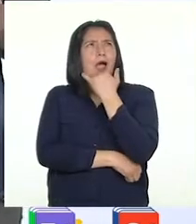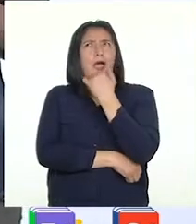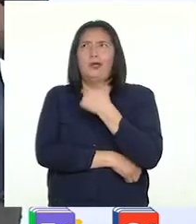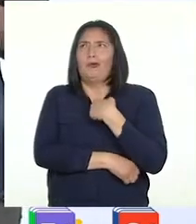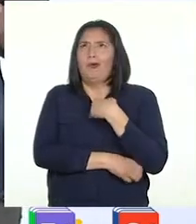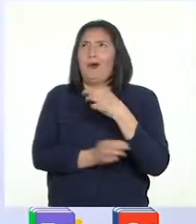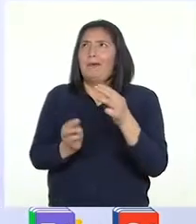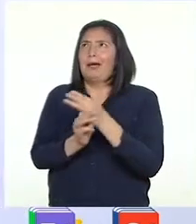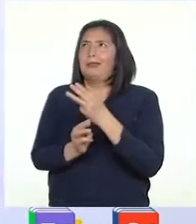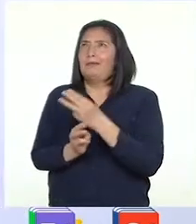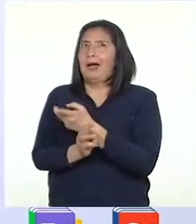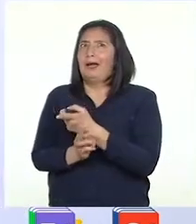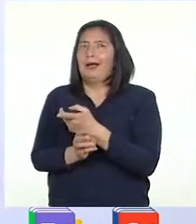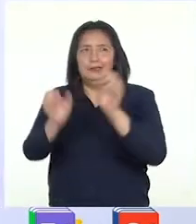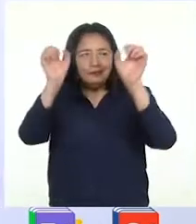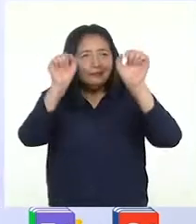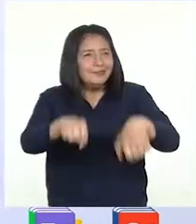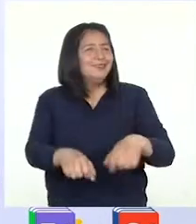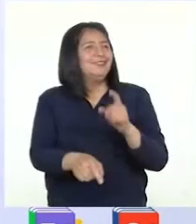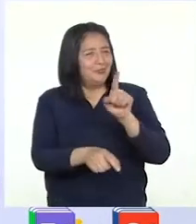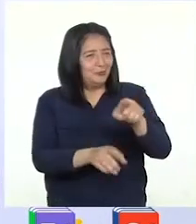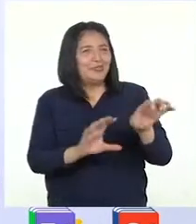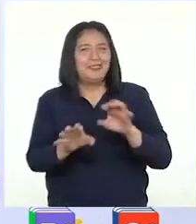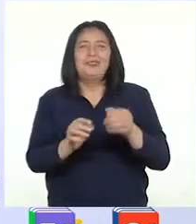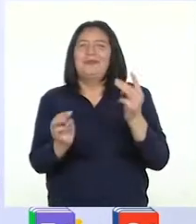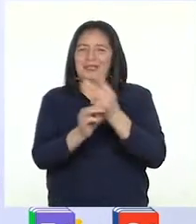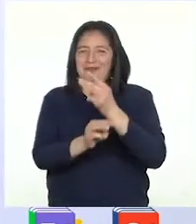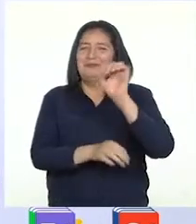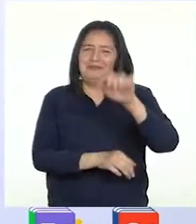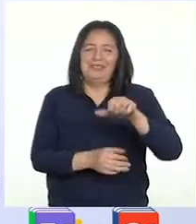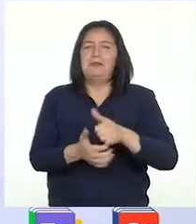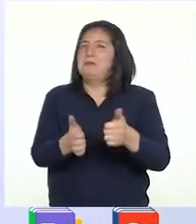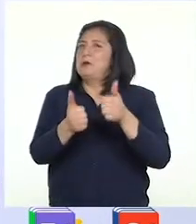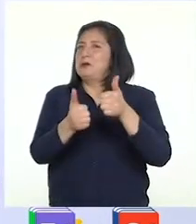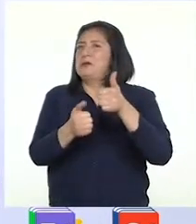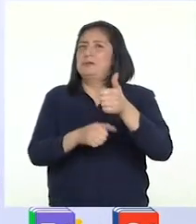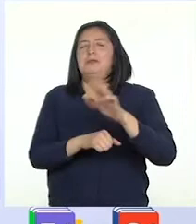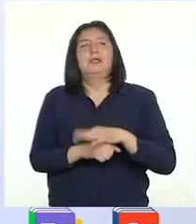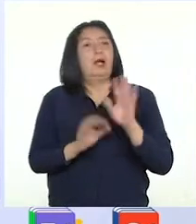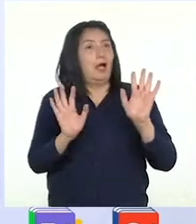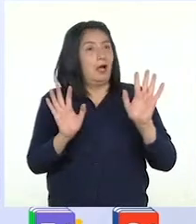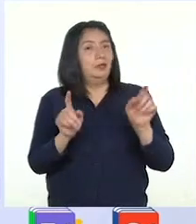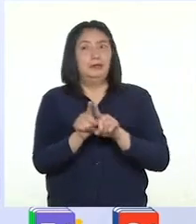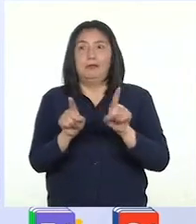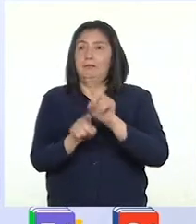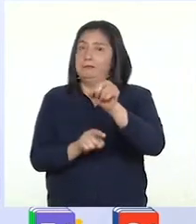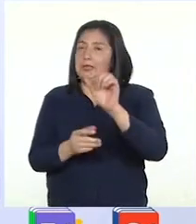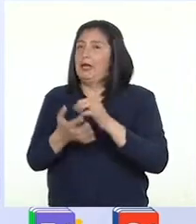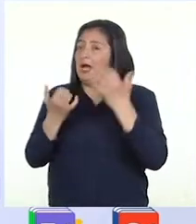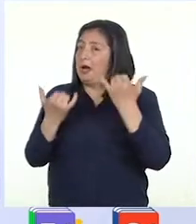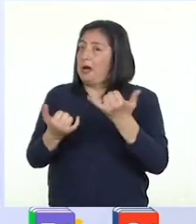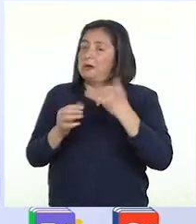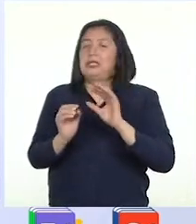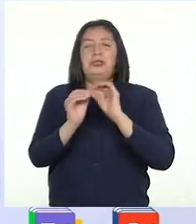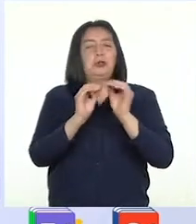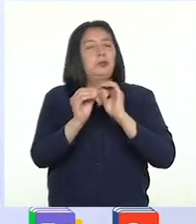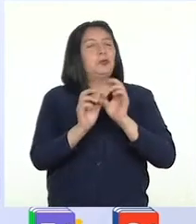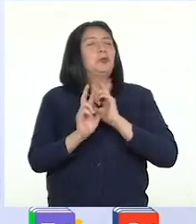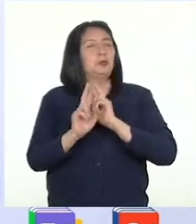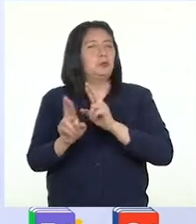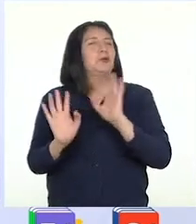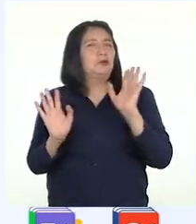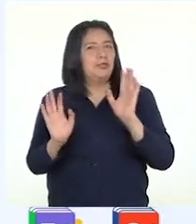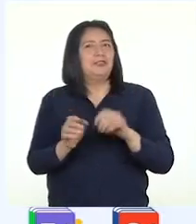hacer matemática? Por supuesto que has hecho matemáticas, y muy bien. Además, acabas de resolver